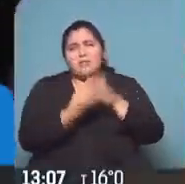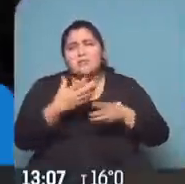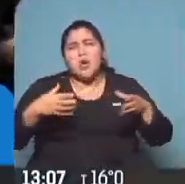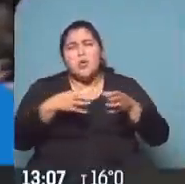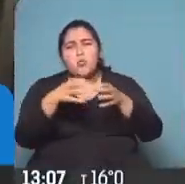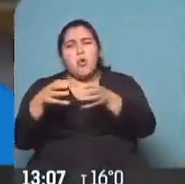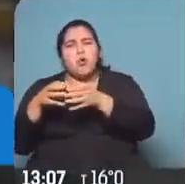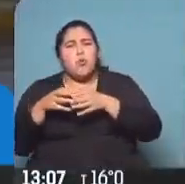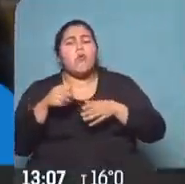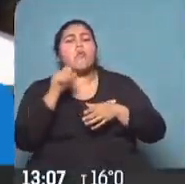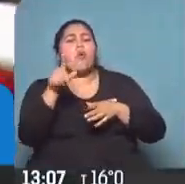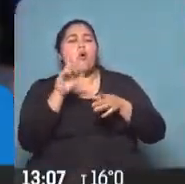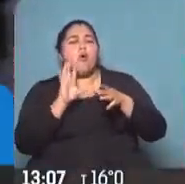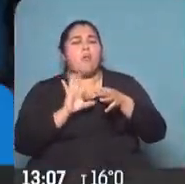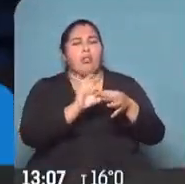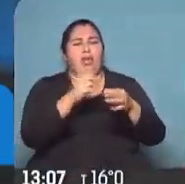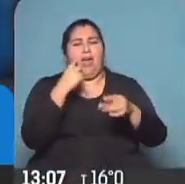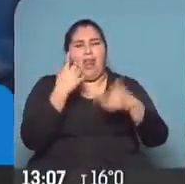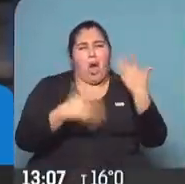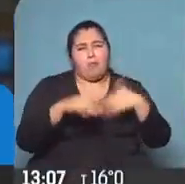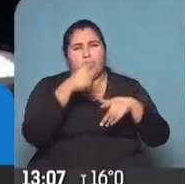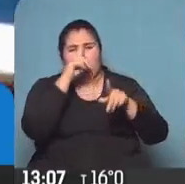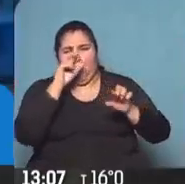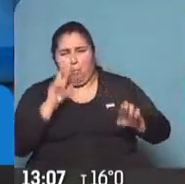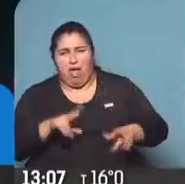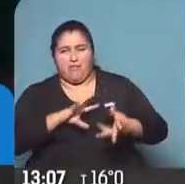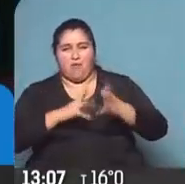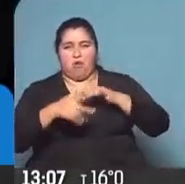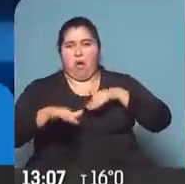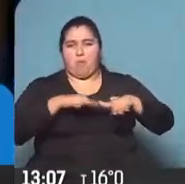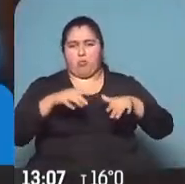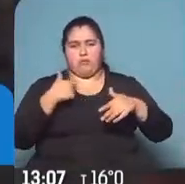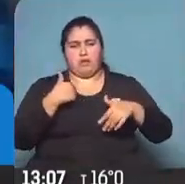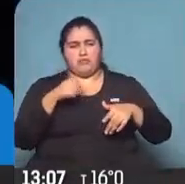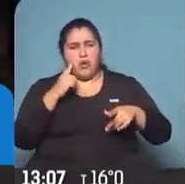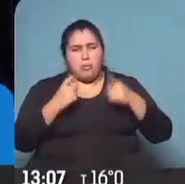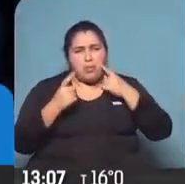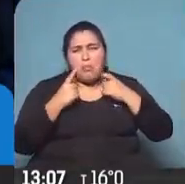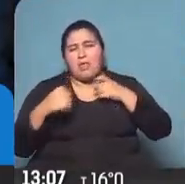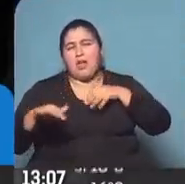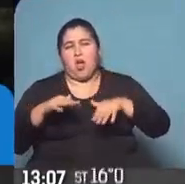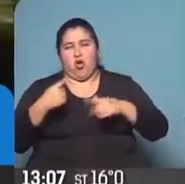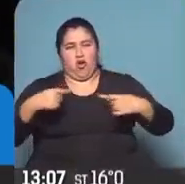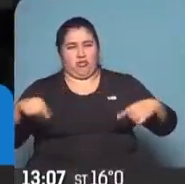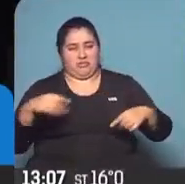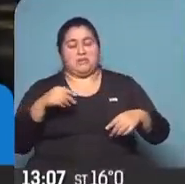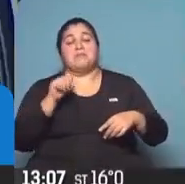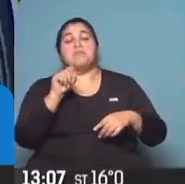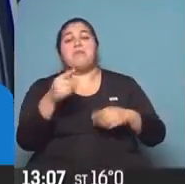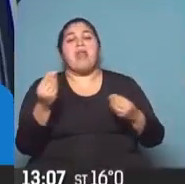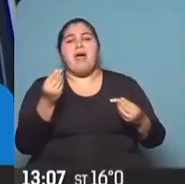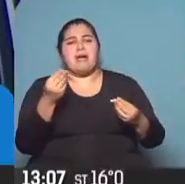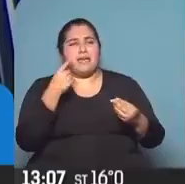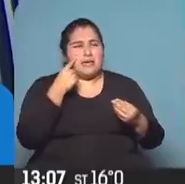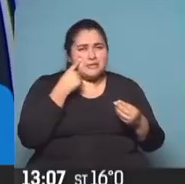partidos la interactividad con la movilidad táctica de los elementos para atacar desde